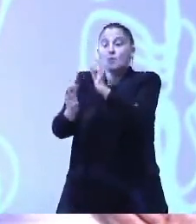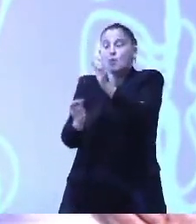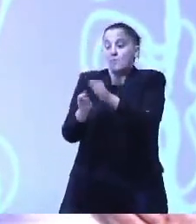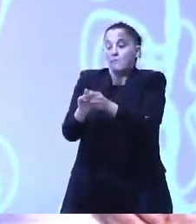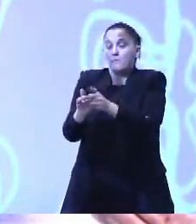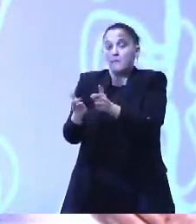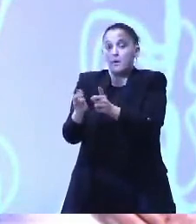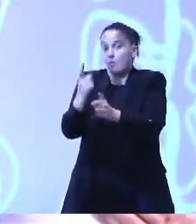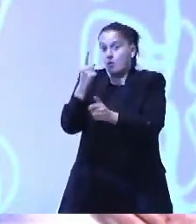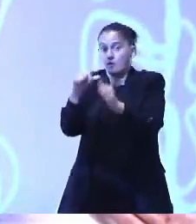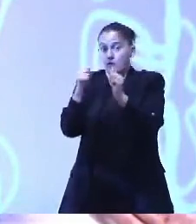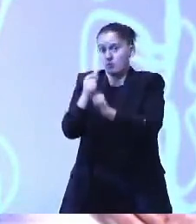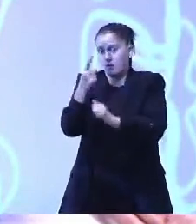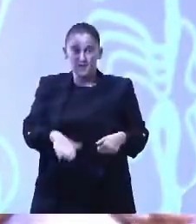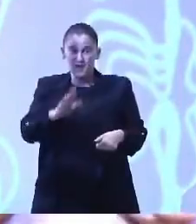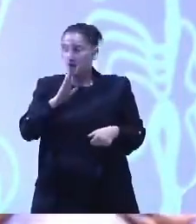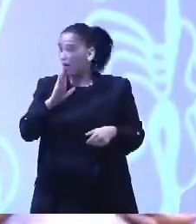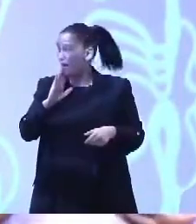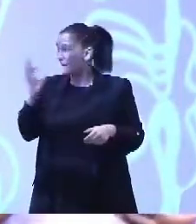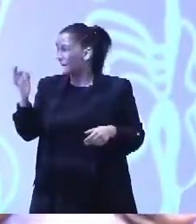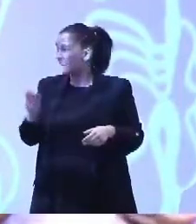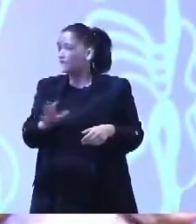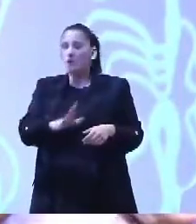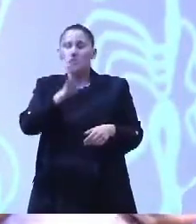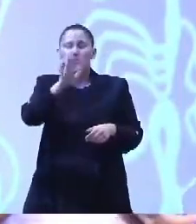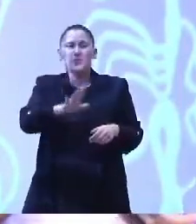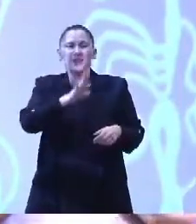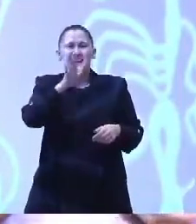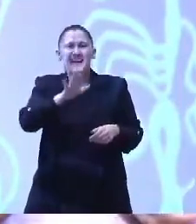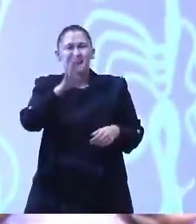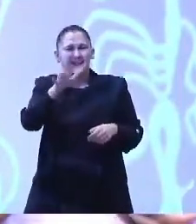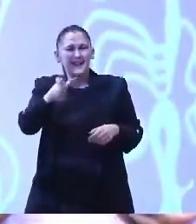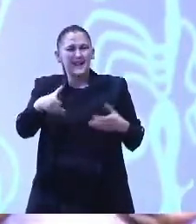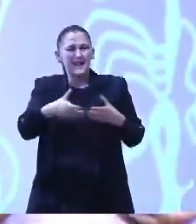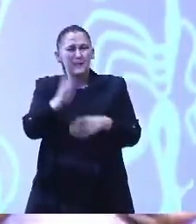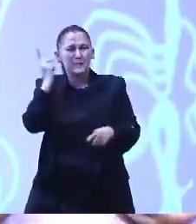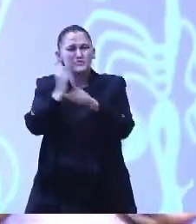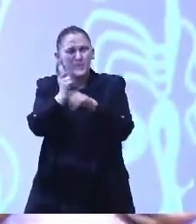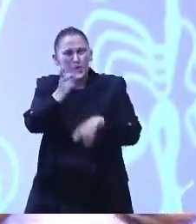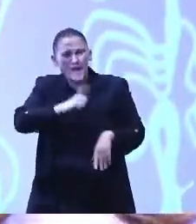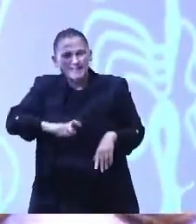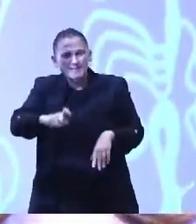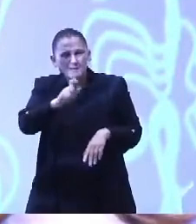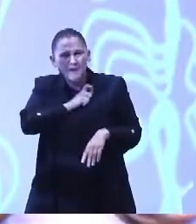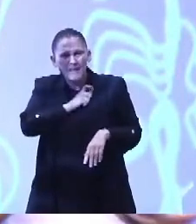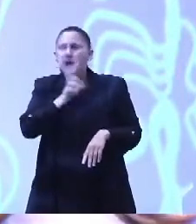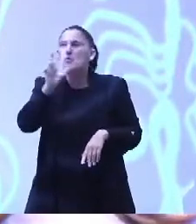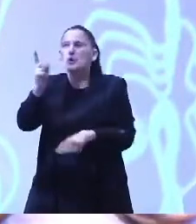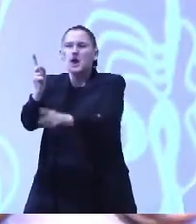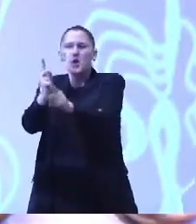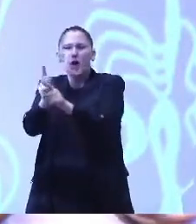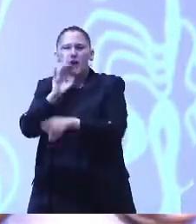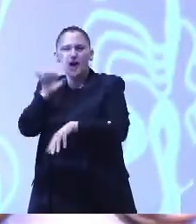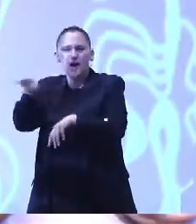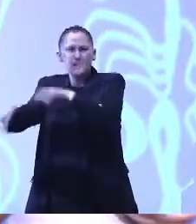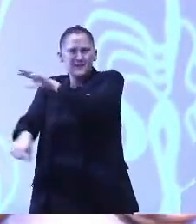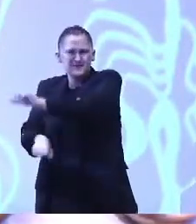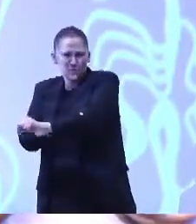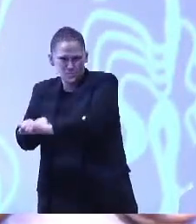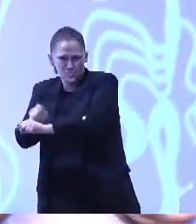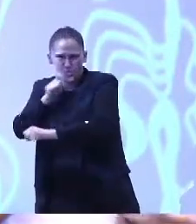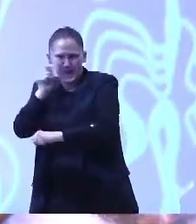manera unilateral lo que ha ido haciendo, el porqué, la posición del Gobierno de España en relación con esta invasión en Ucrania,